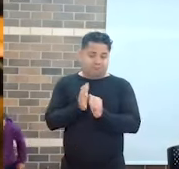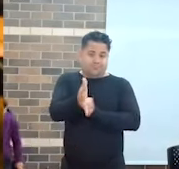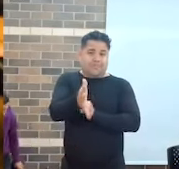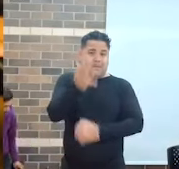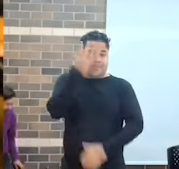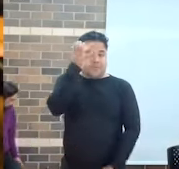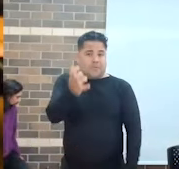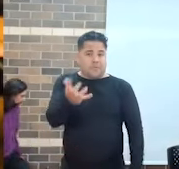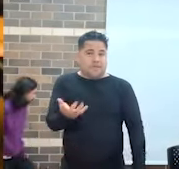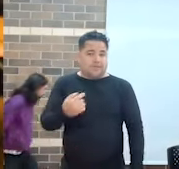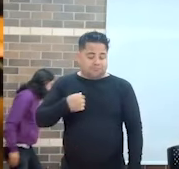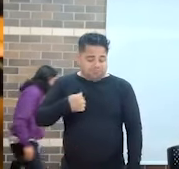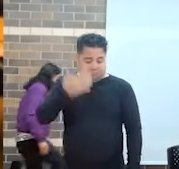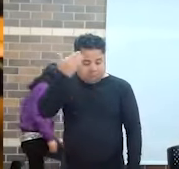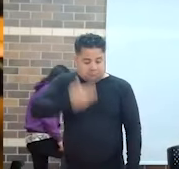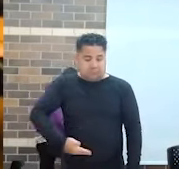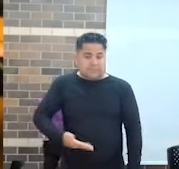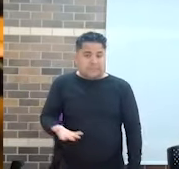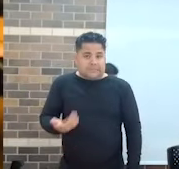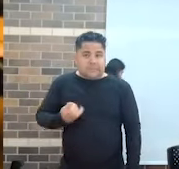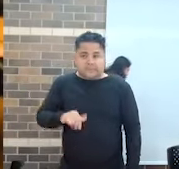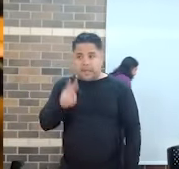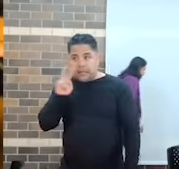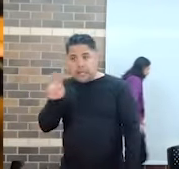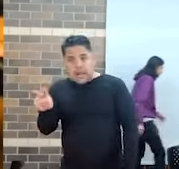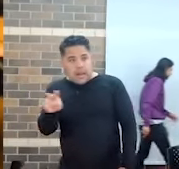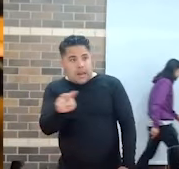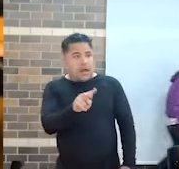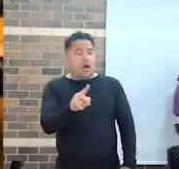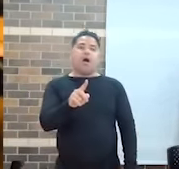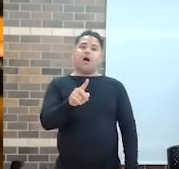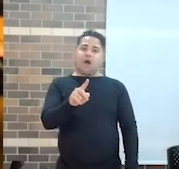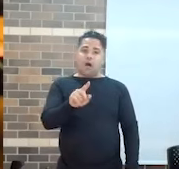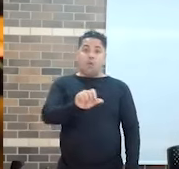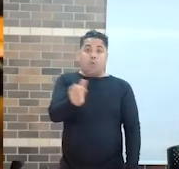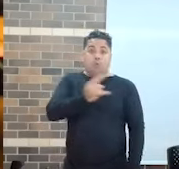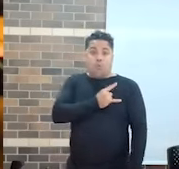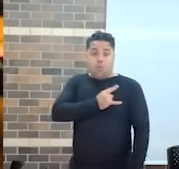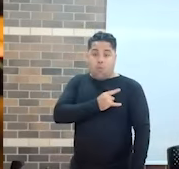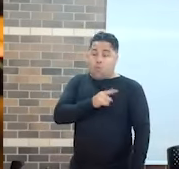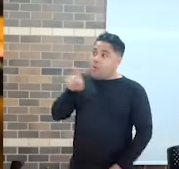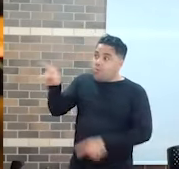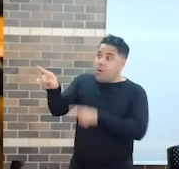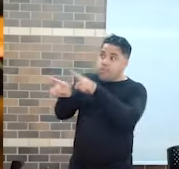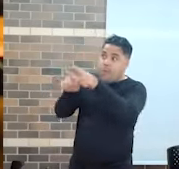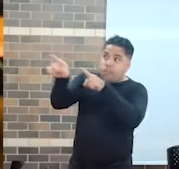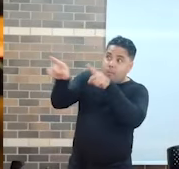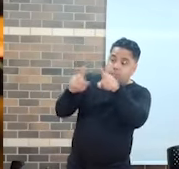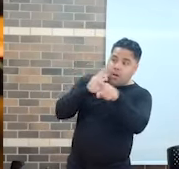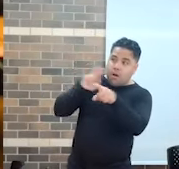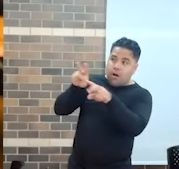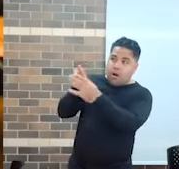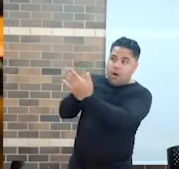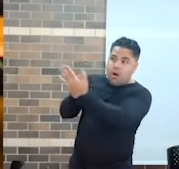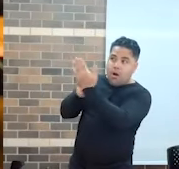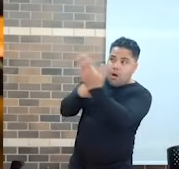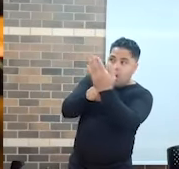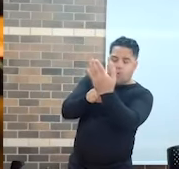posibilidad de estar y conocer otras experiencias de universidades y creo que la Universidad de Antioquia tiene un